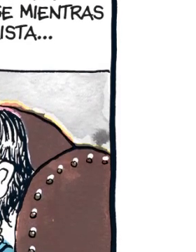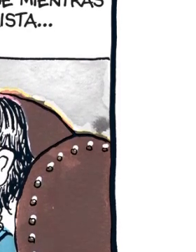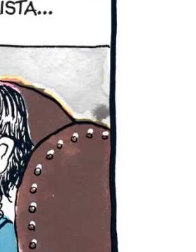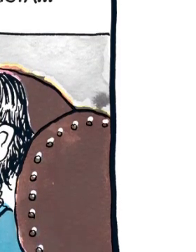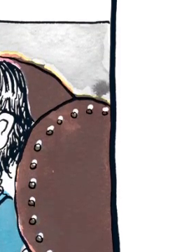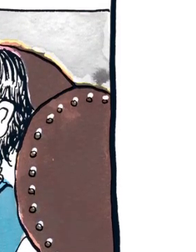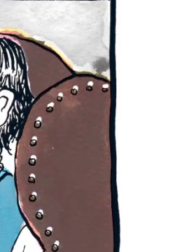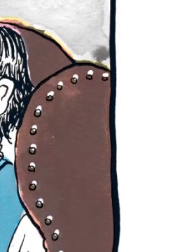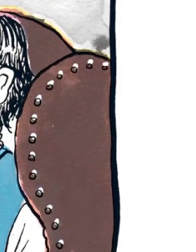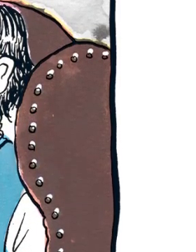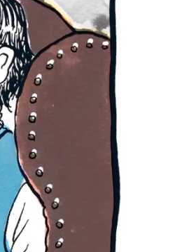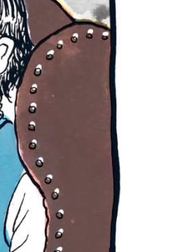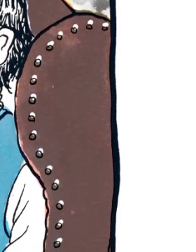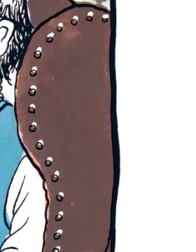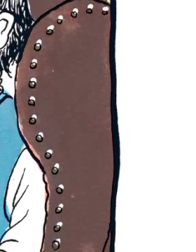Sure.